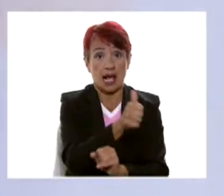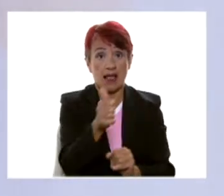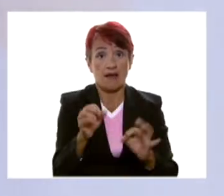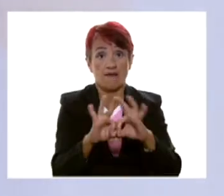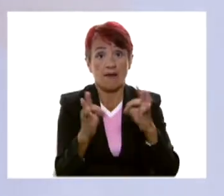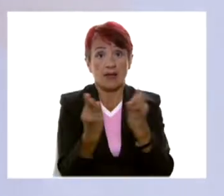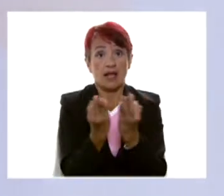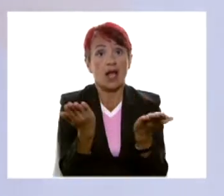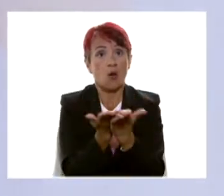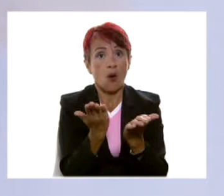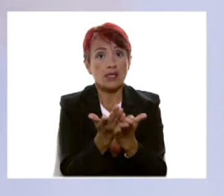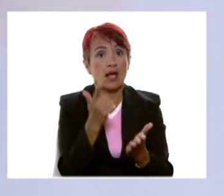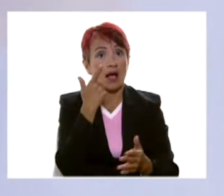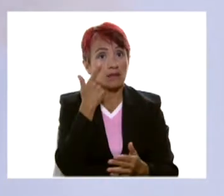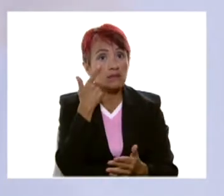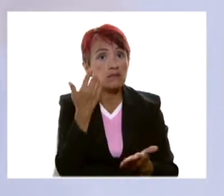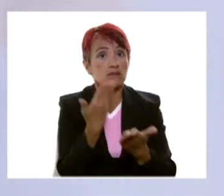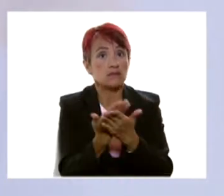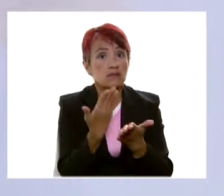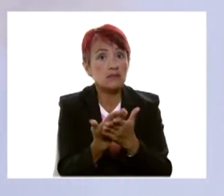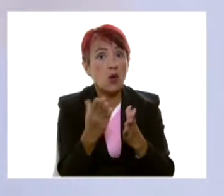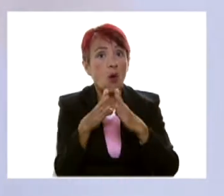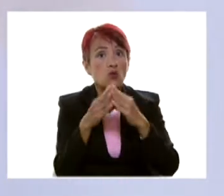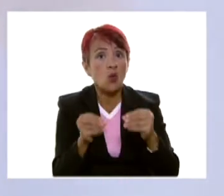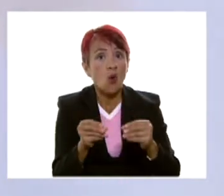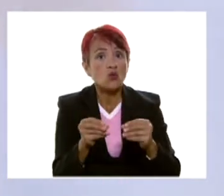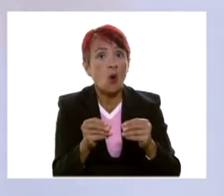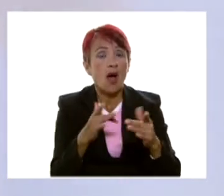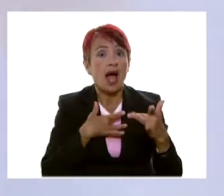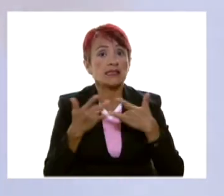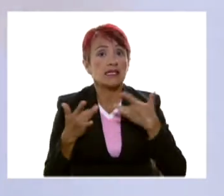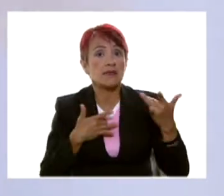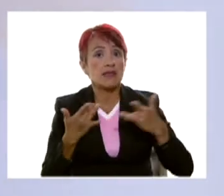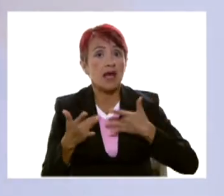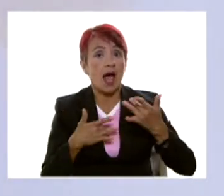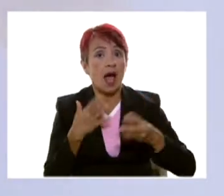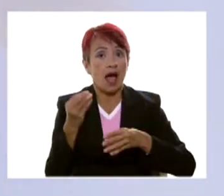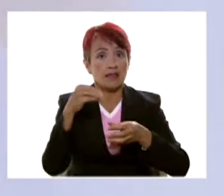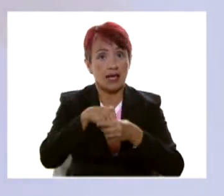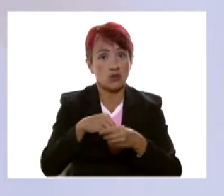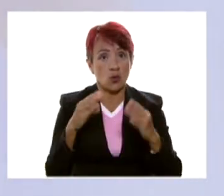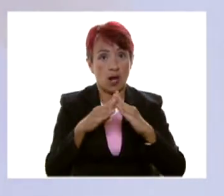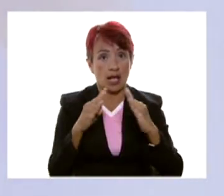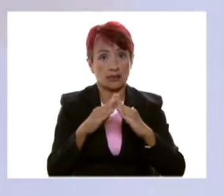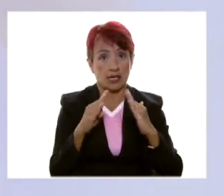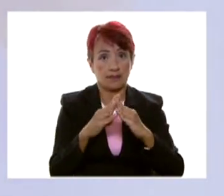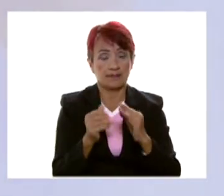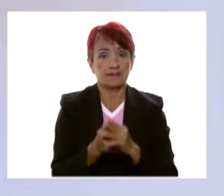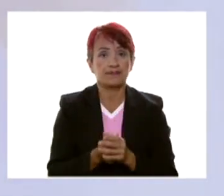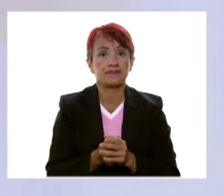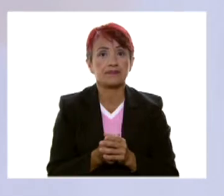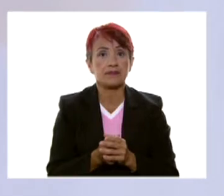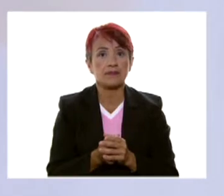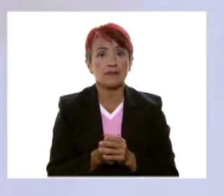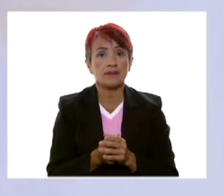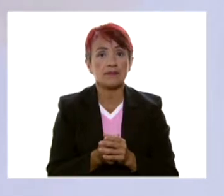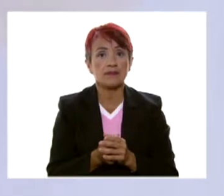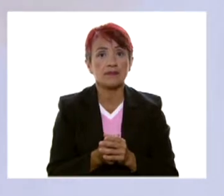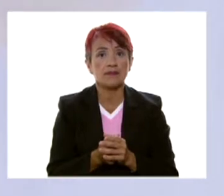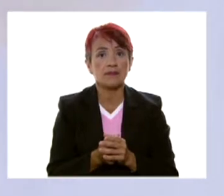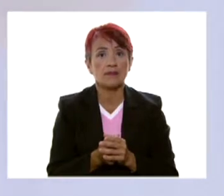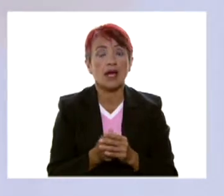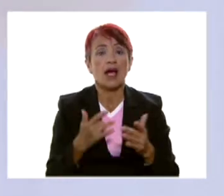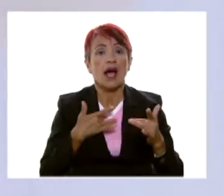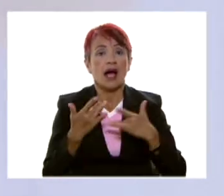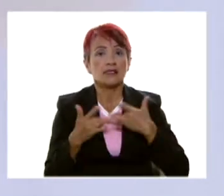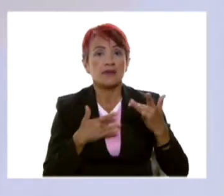hemos visto, y a través de las cuentas del ministerio, hemos visto todas esas actividades que han realizado desde sus hogares. ¿Qué va a realizar? Vamos con las